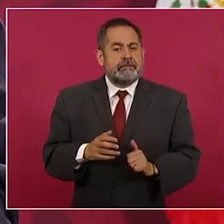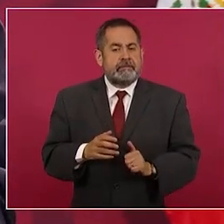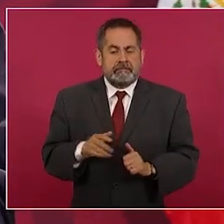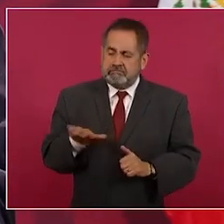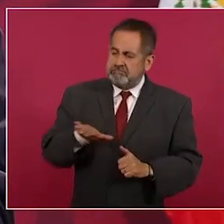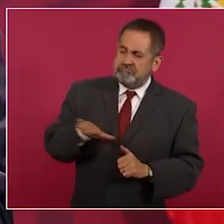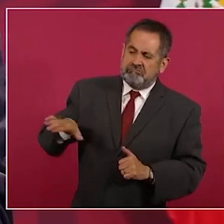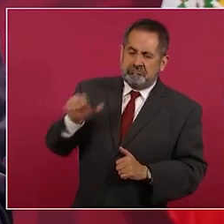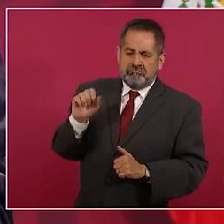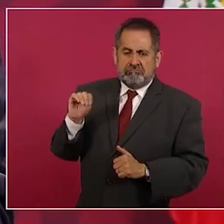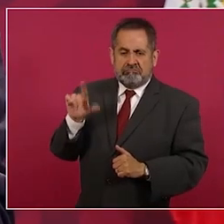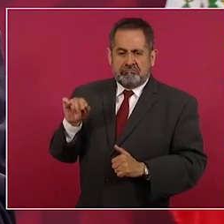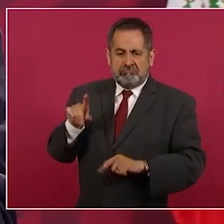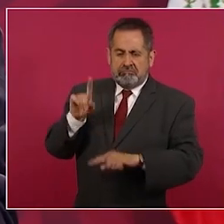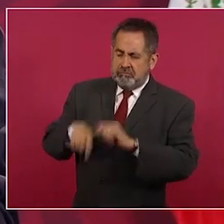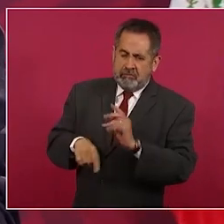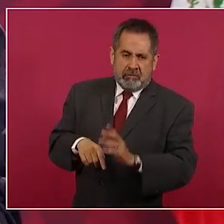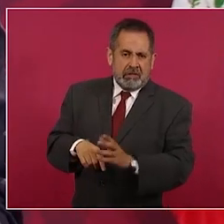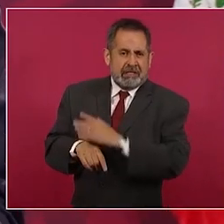a Mitt